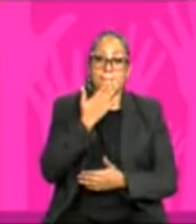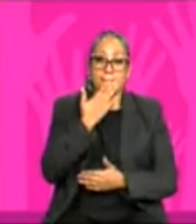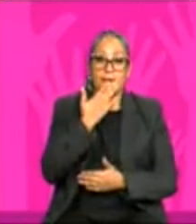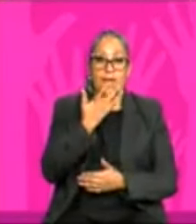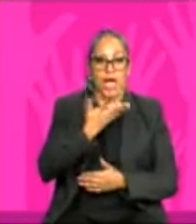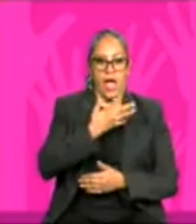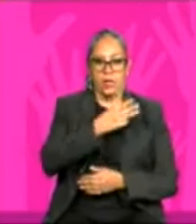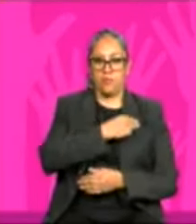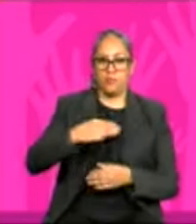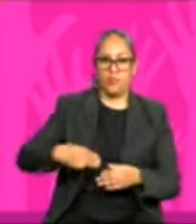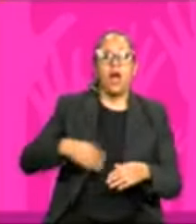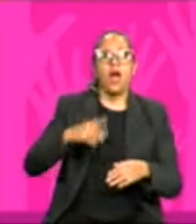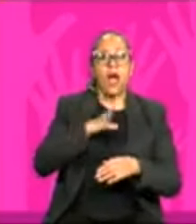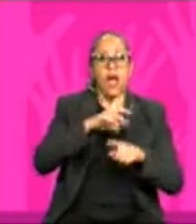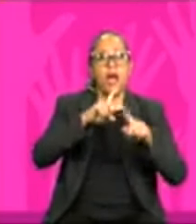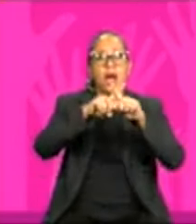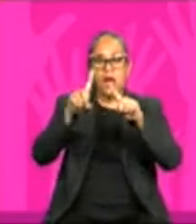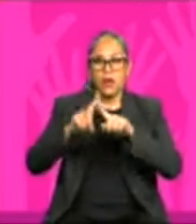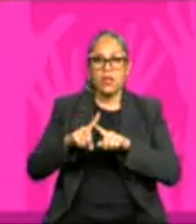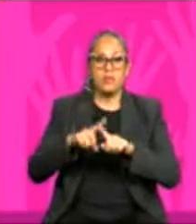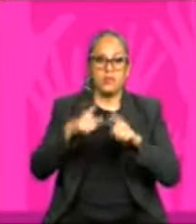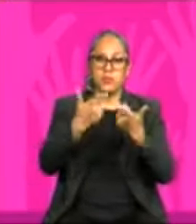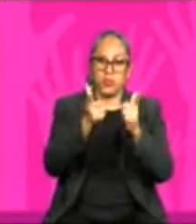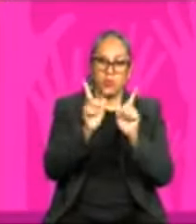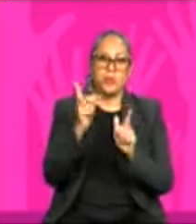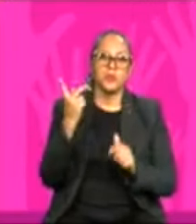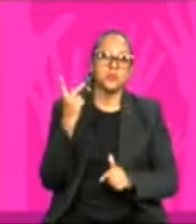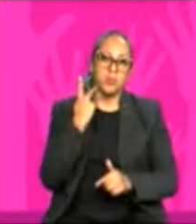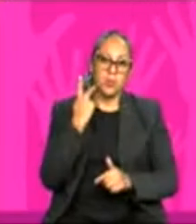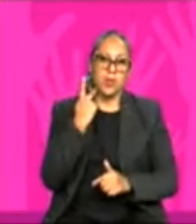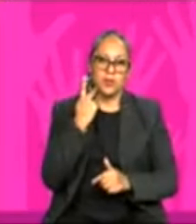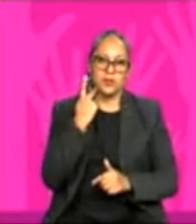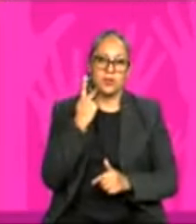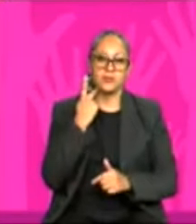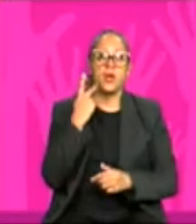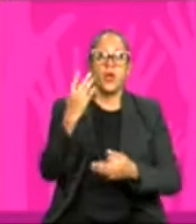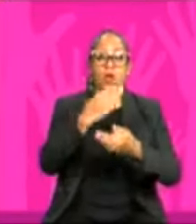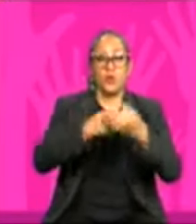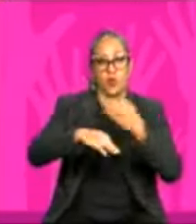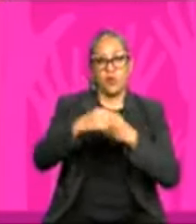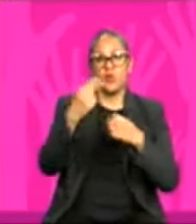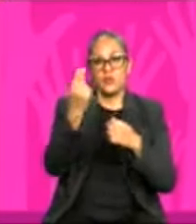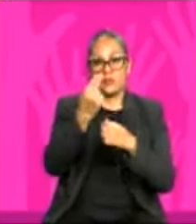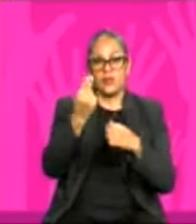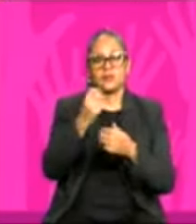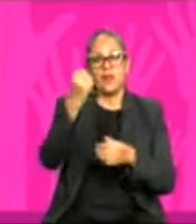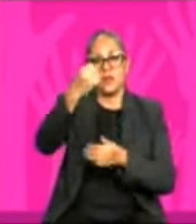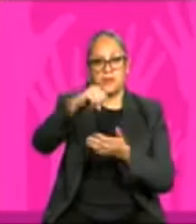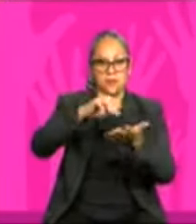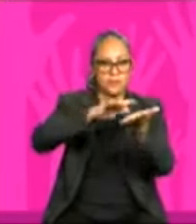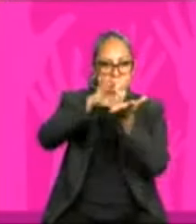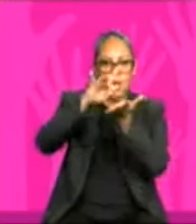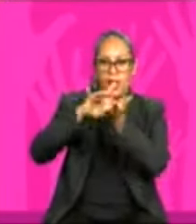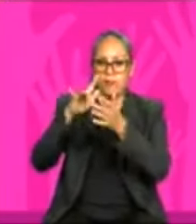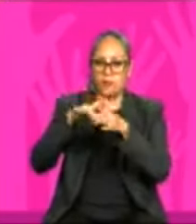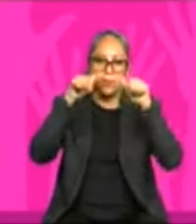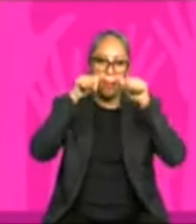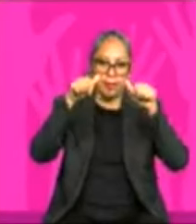municipios gobiernan diferentes partidos políticos y todos requieren de una coordinación, apoyo y atención